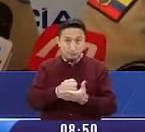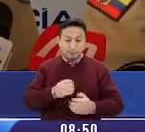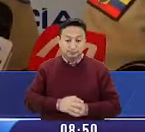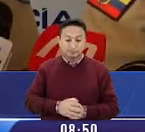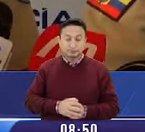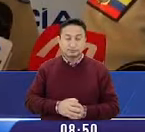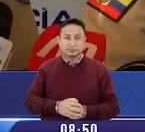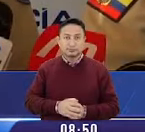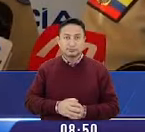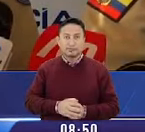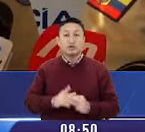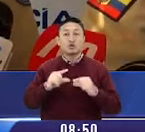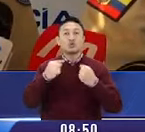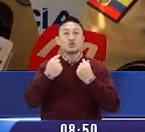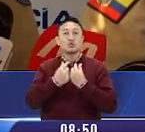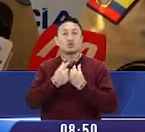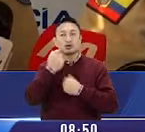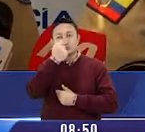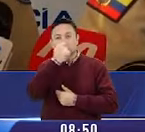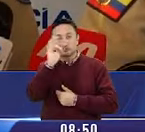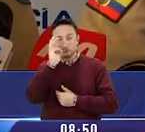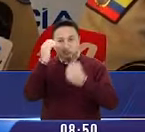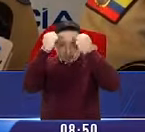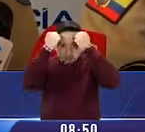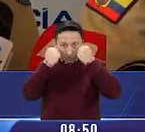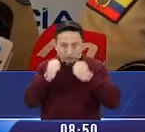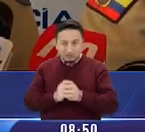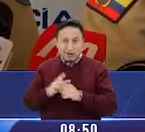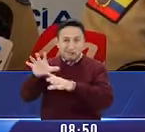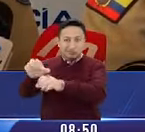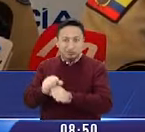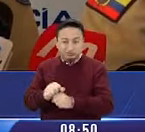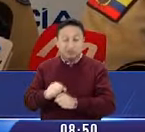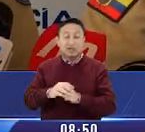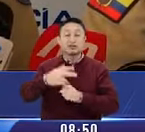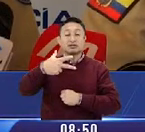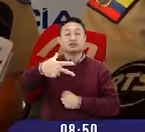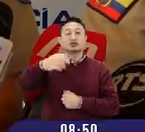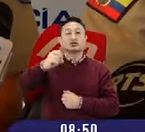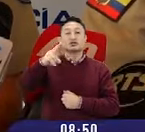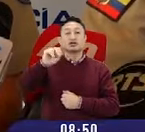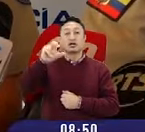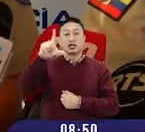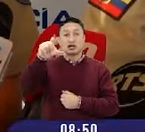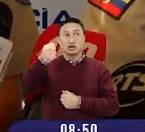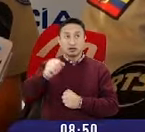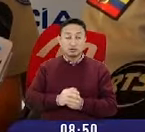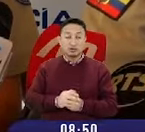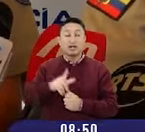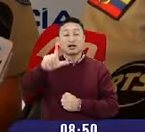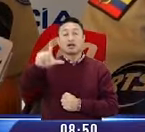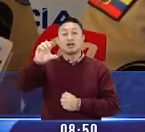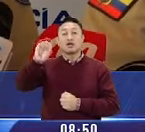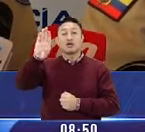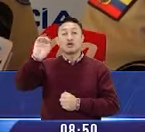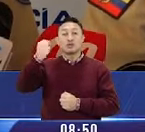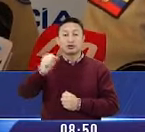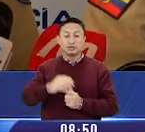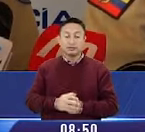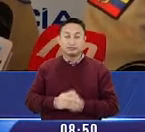afectados a los grupos terroristas, especialmente a los choneros y a los lobos. Han sido aprehendidos en